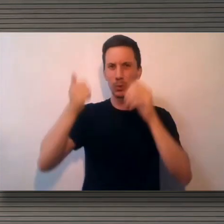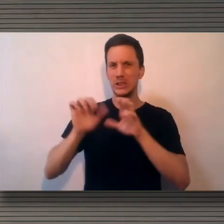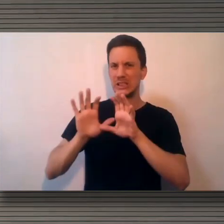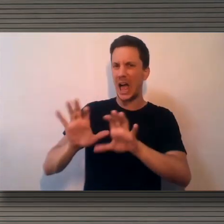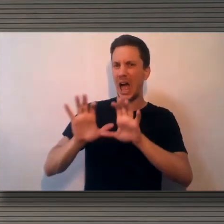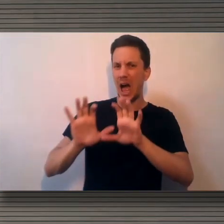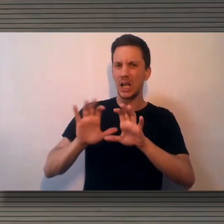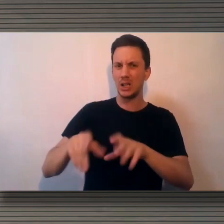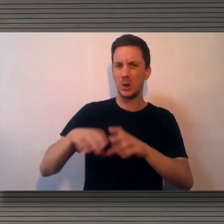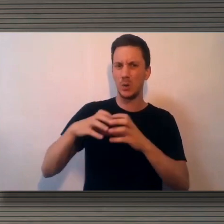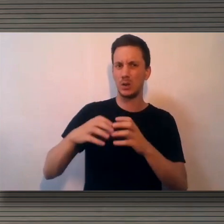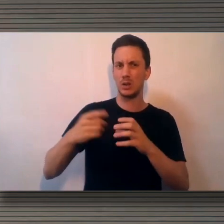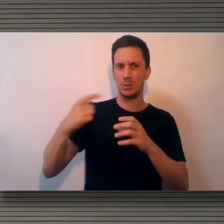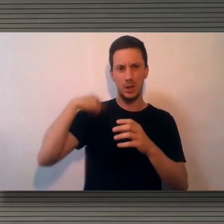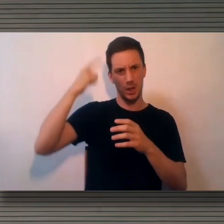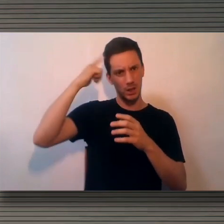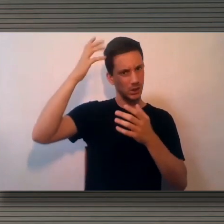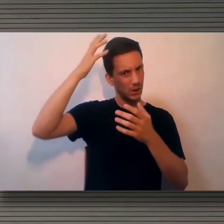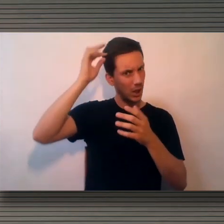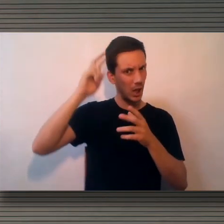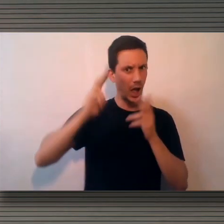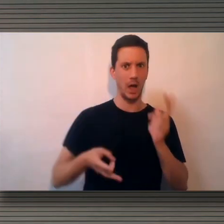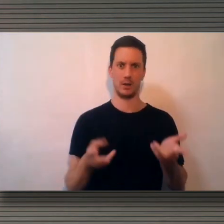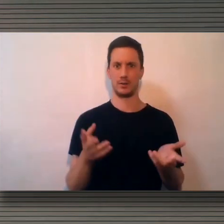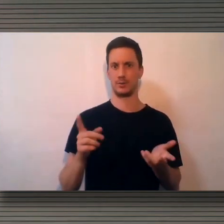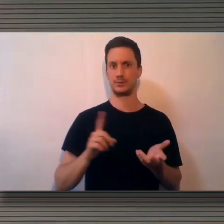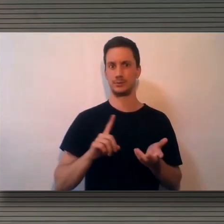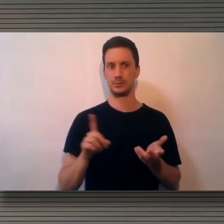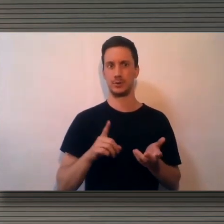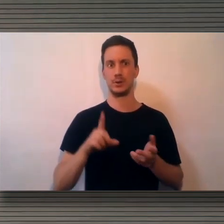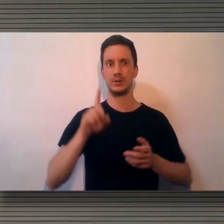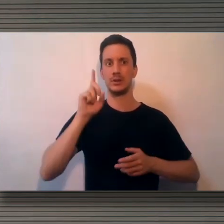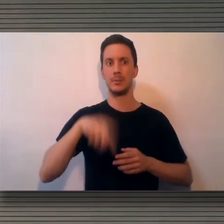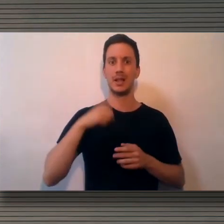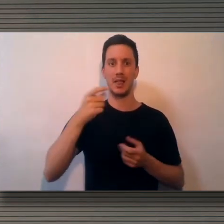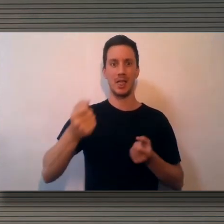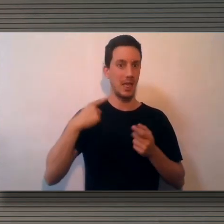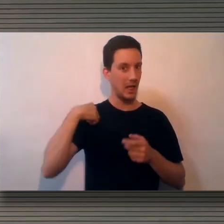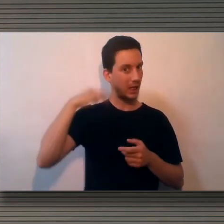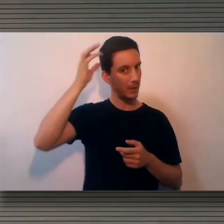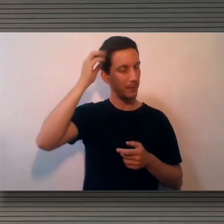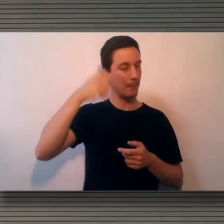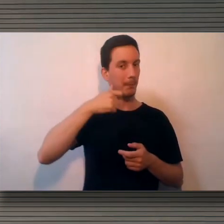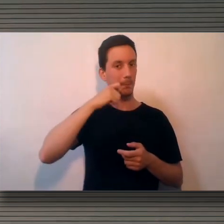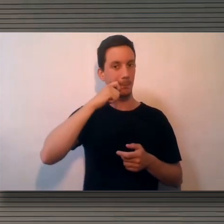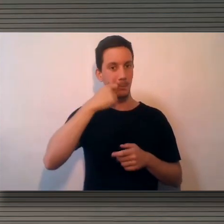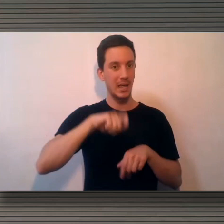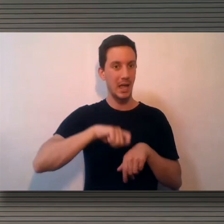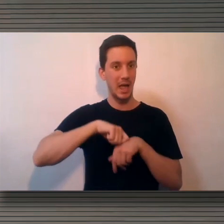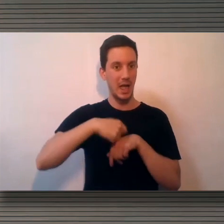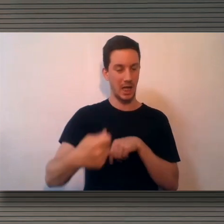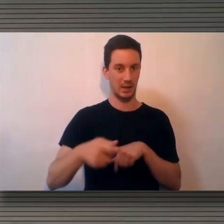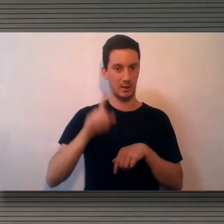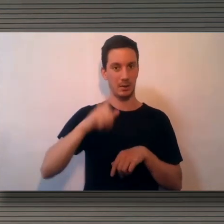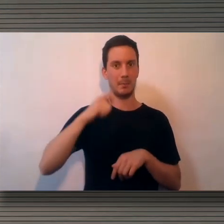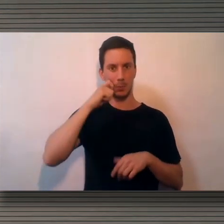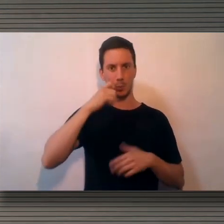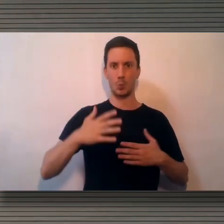que le caiga, ¿no? Al aclararle y aparte de alterar la piel del cuero cabelludo, lo haga en la piel del cuerpo.